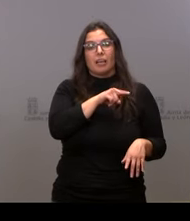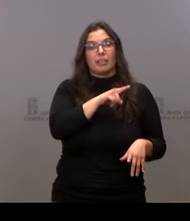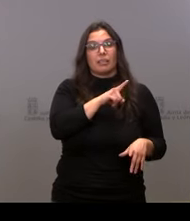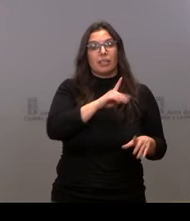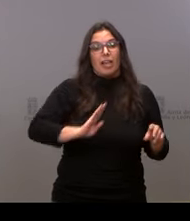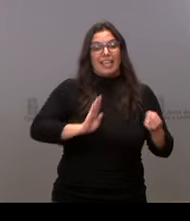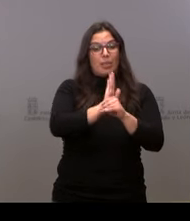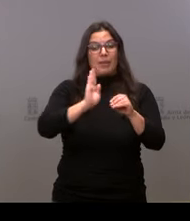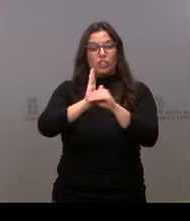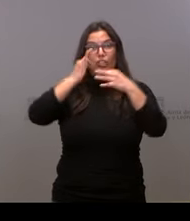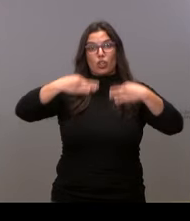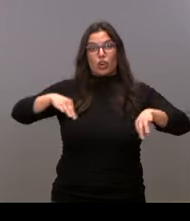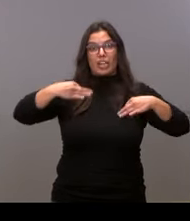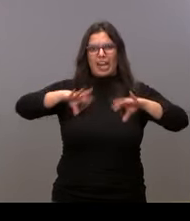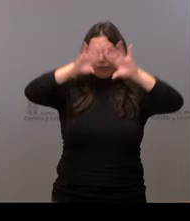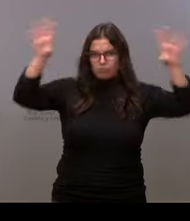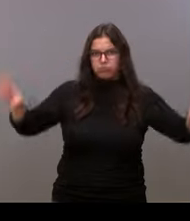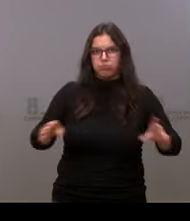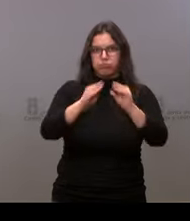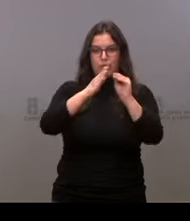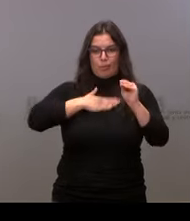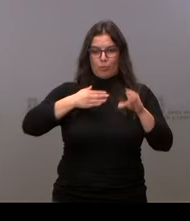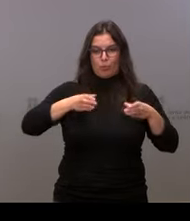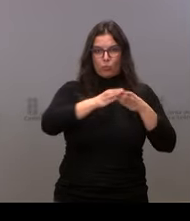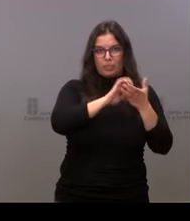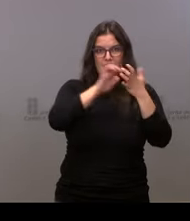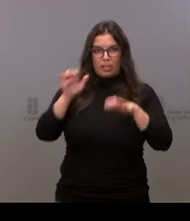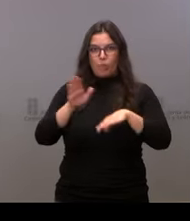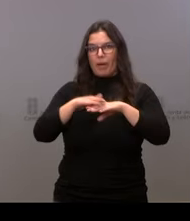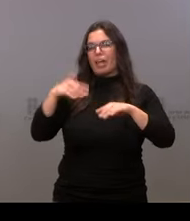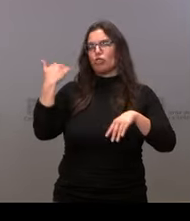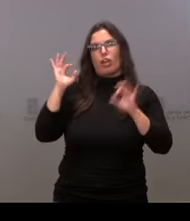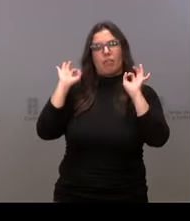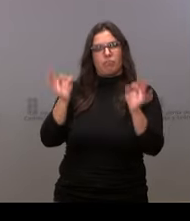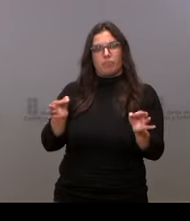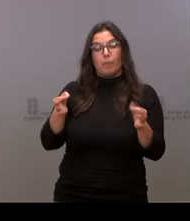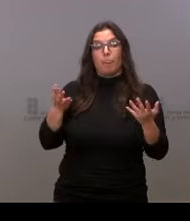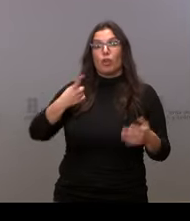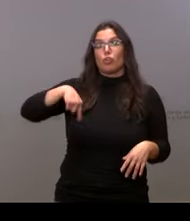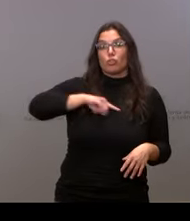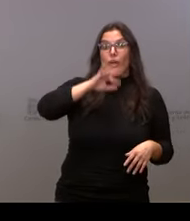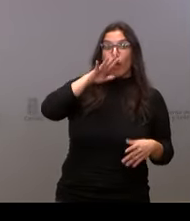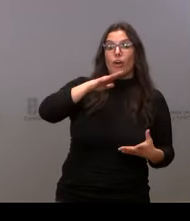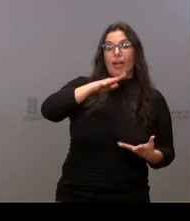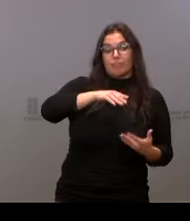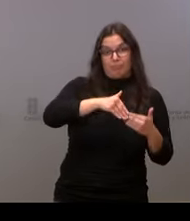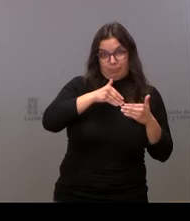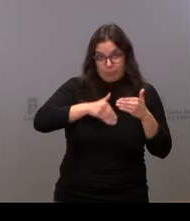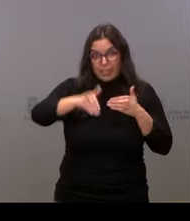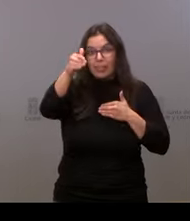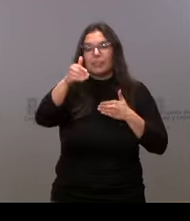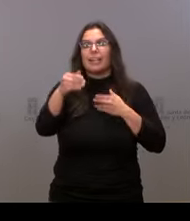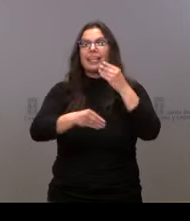ordinarias por parte de la junta de castilla y león en la provincia de soria y lo que hemos hecho ahora es identificar